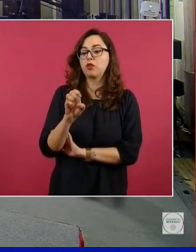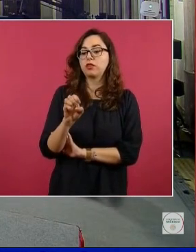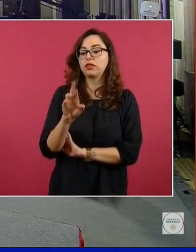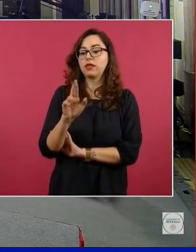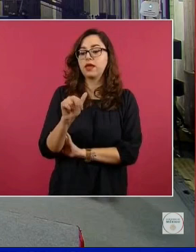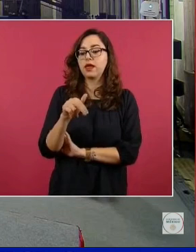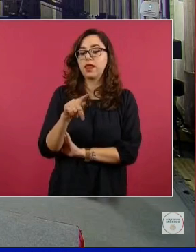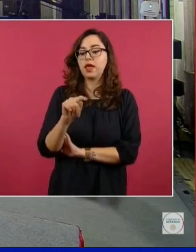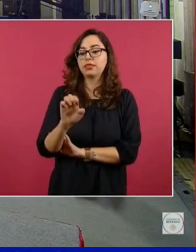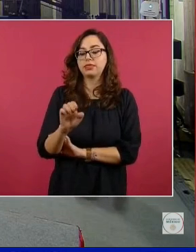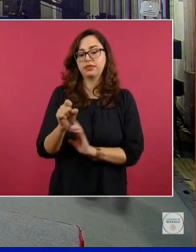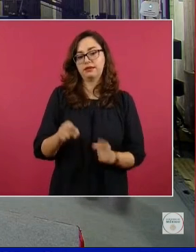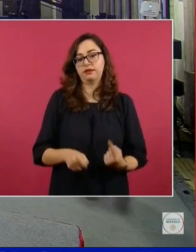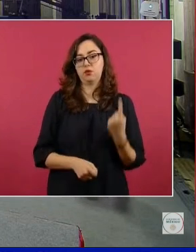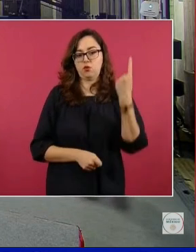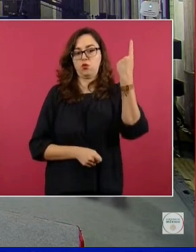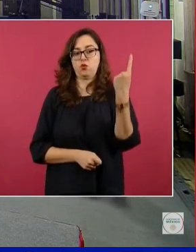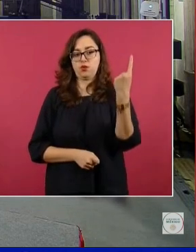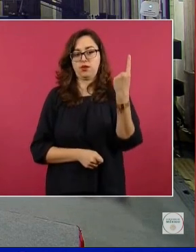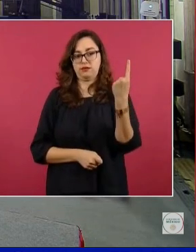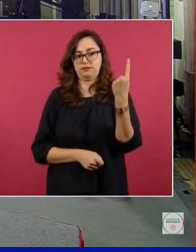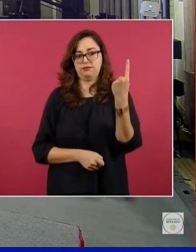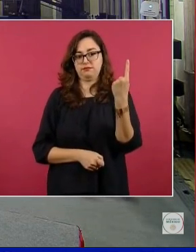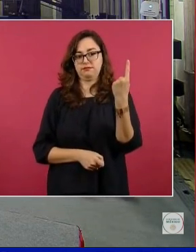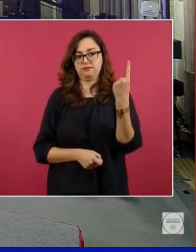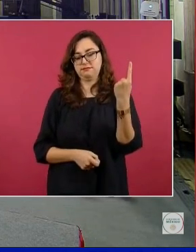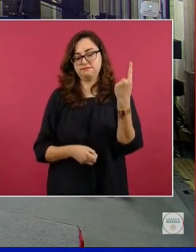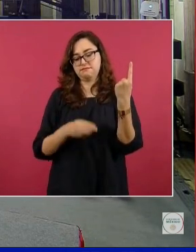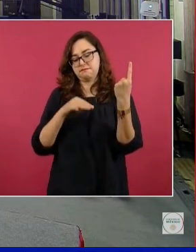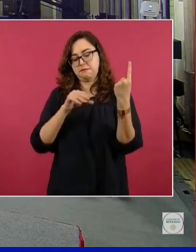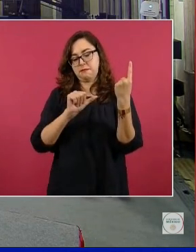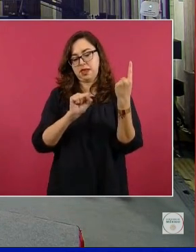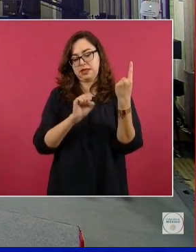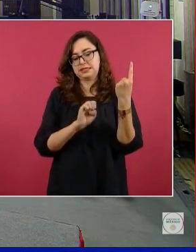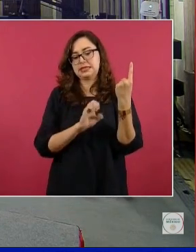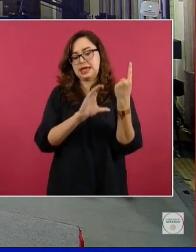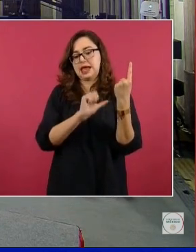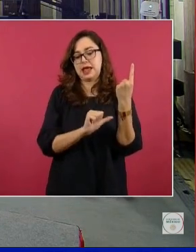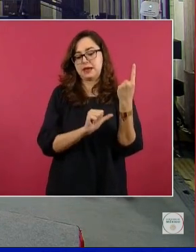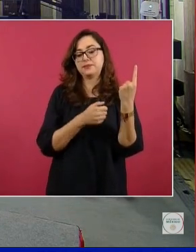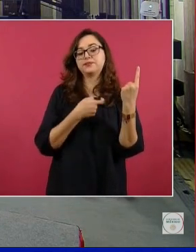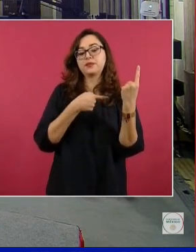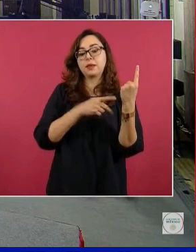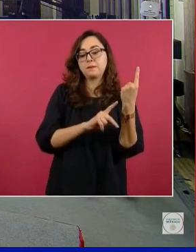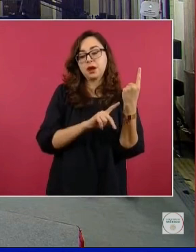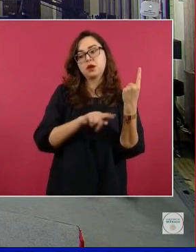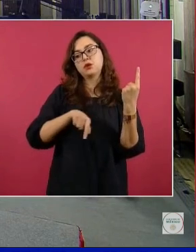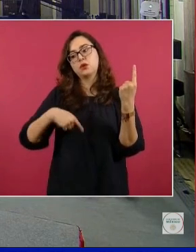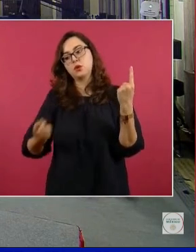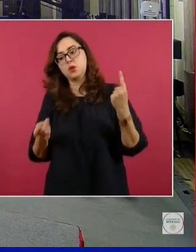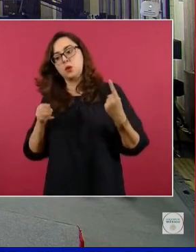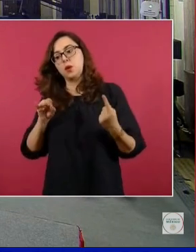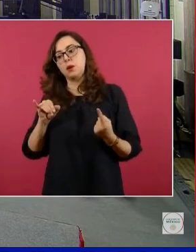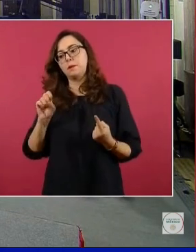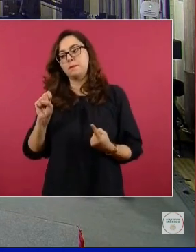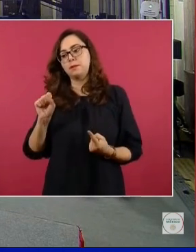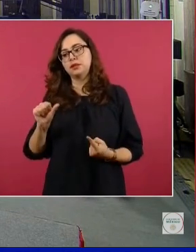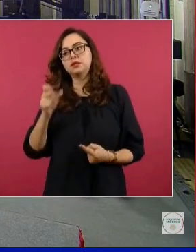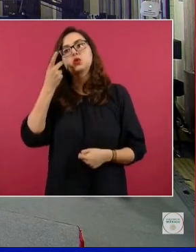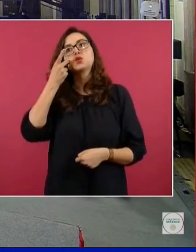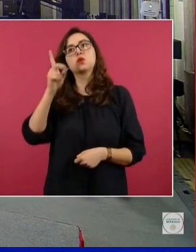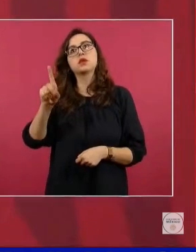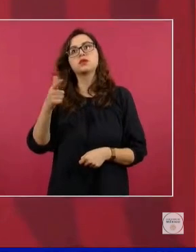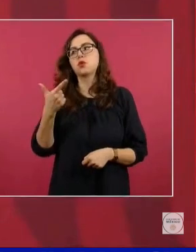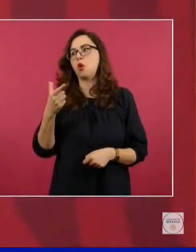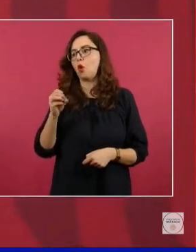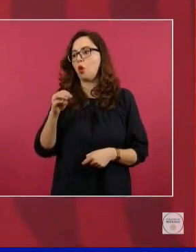dos. De Minsa es, no sé si sigue siendo el mismo, pero era Gómez Flores,